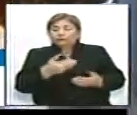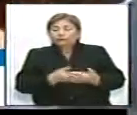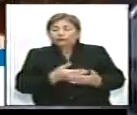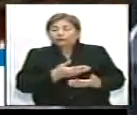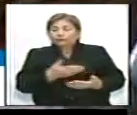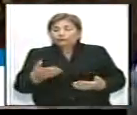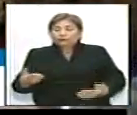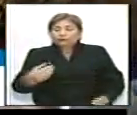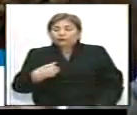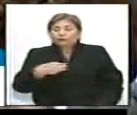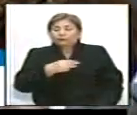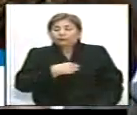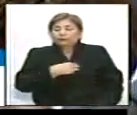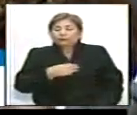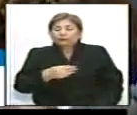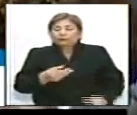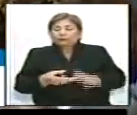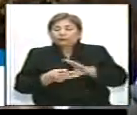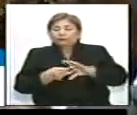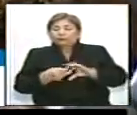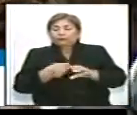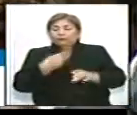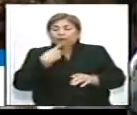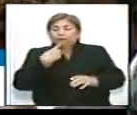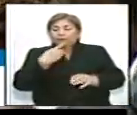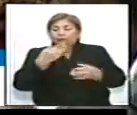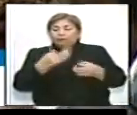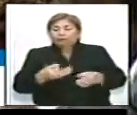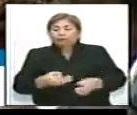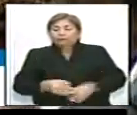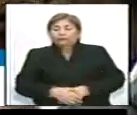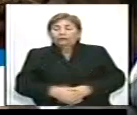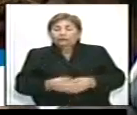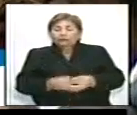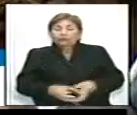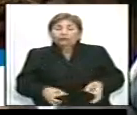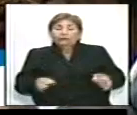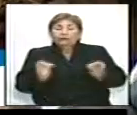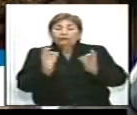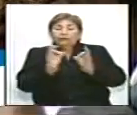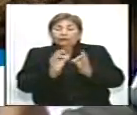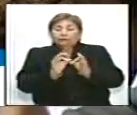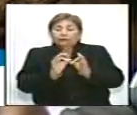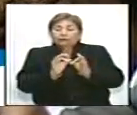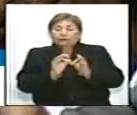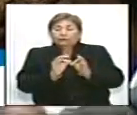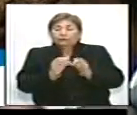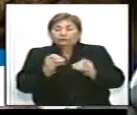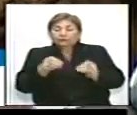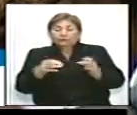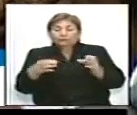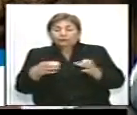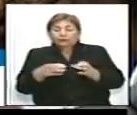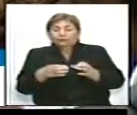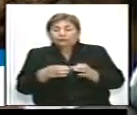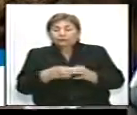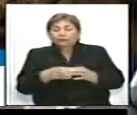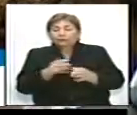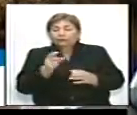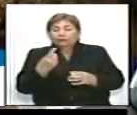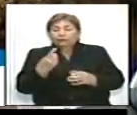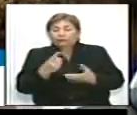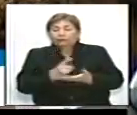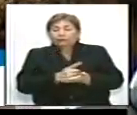demás miembros de la Comisión de Energía y Minas. Creo es importante que esta comisión, en su